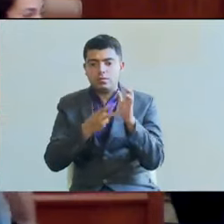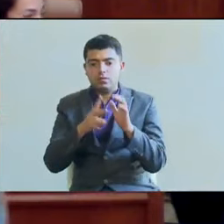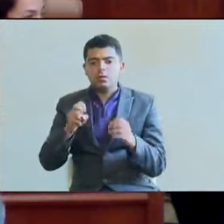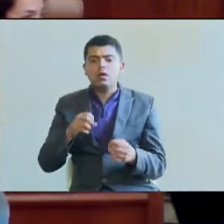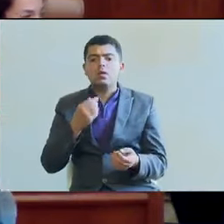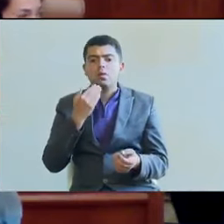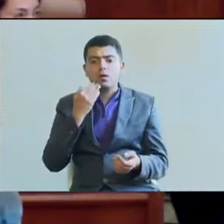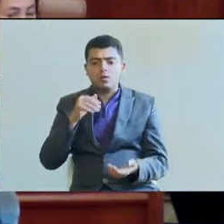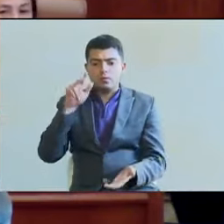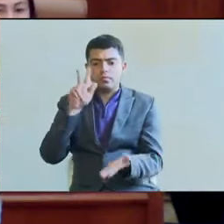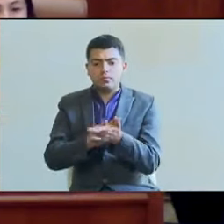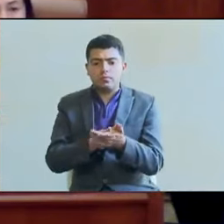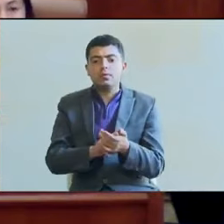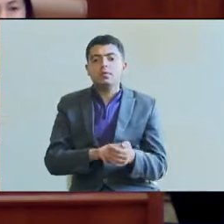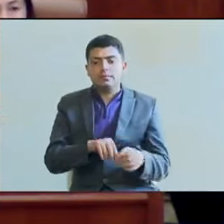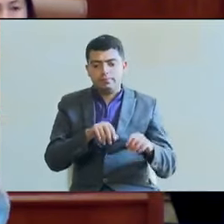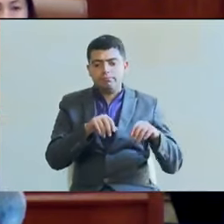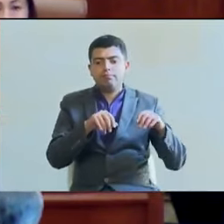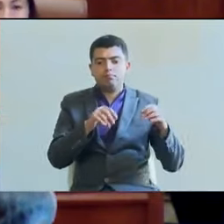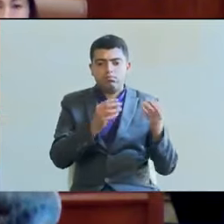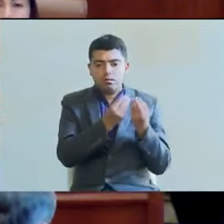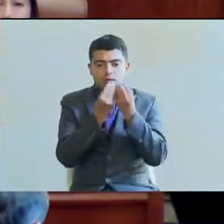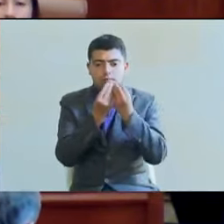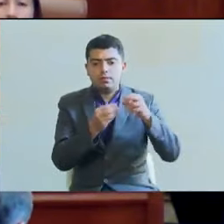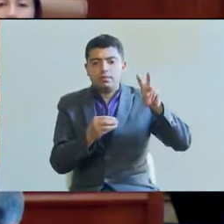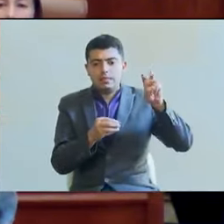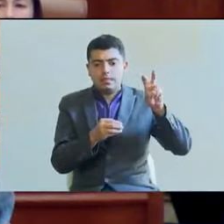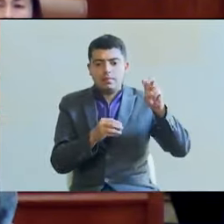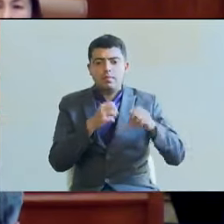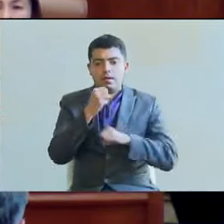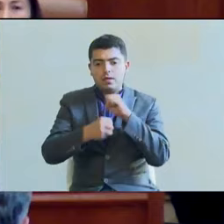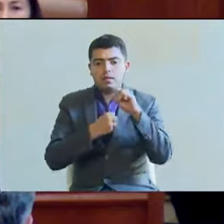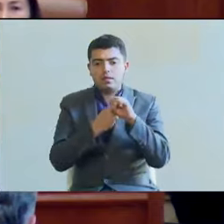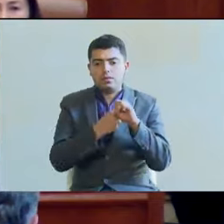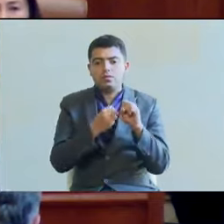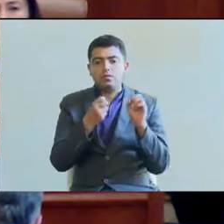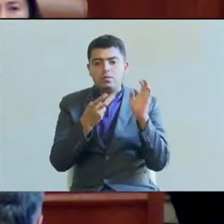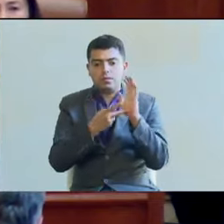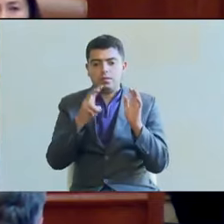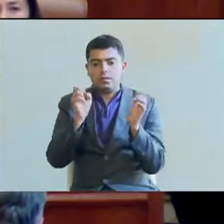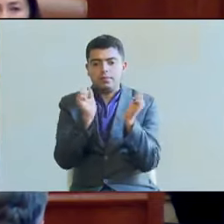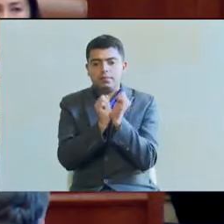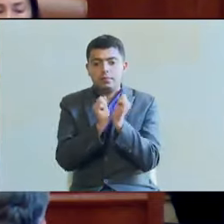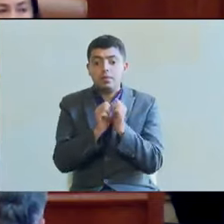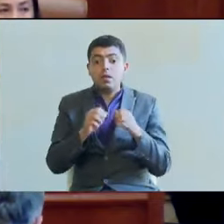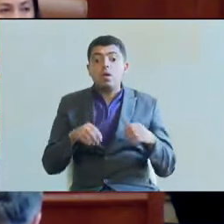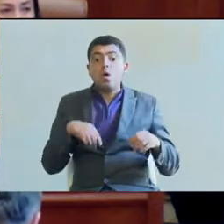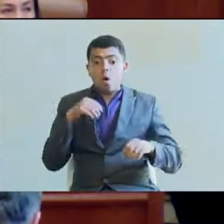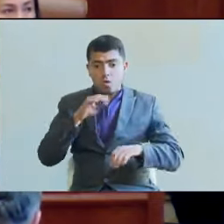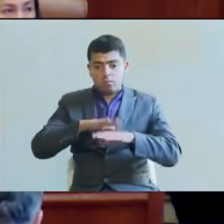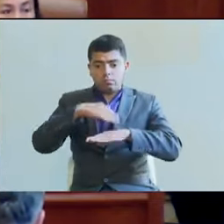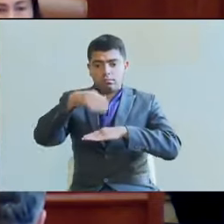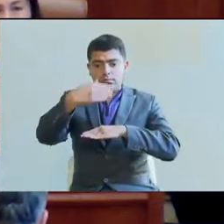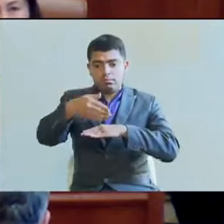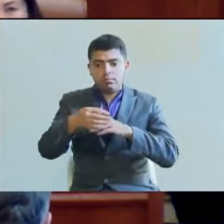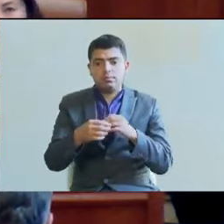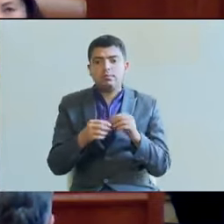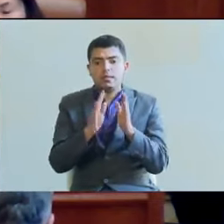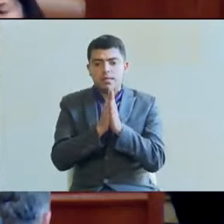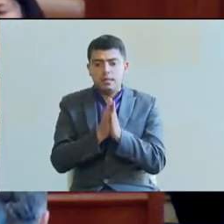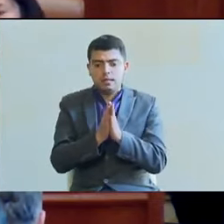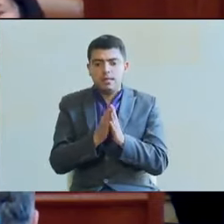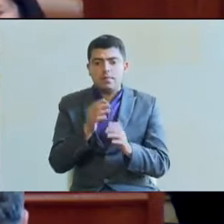comisión mayo 2 de 2017 y se anunció para este debate diciembre 12